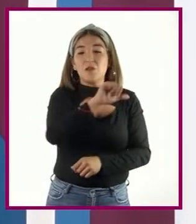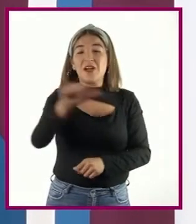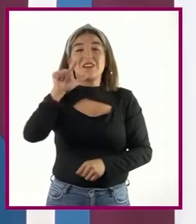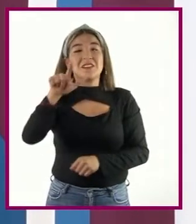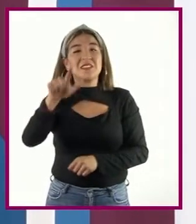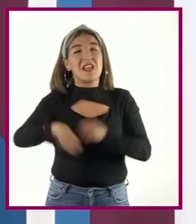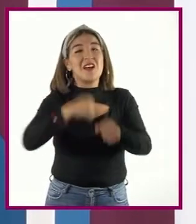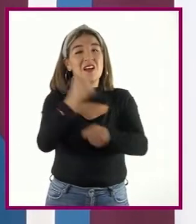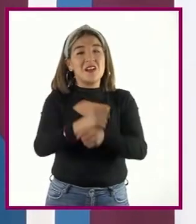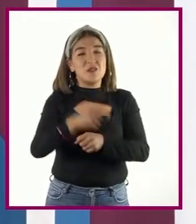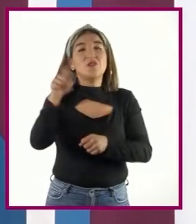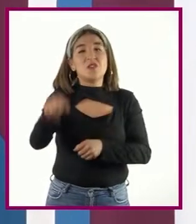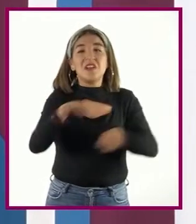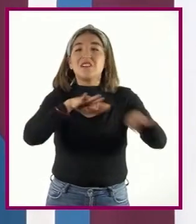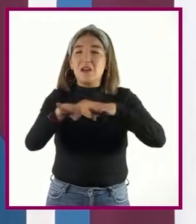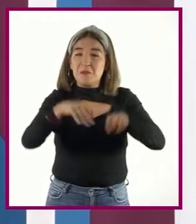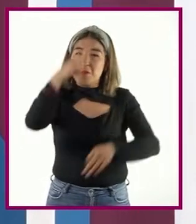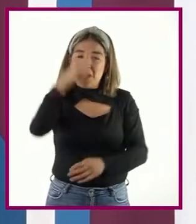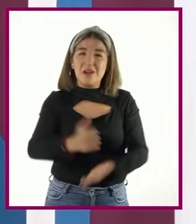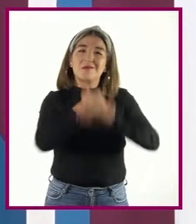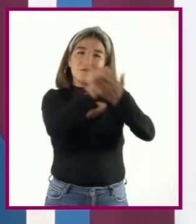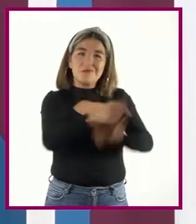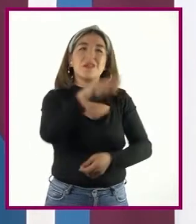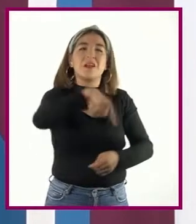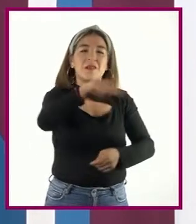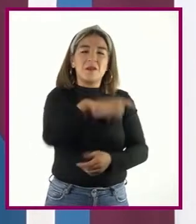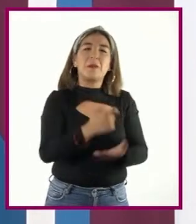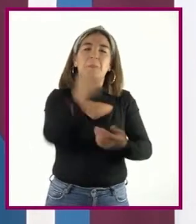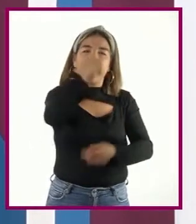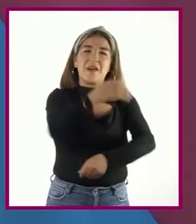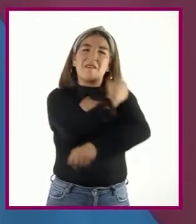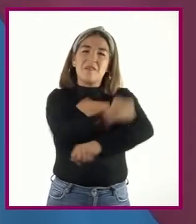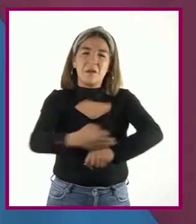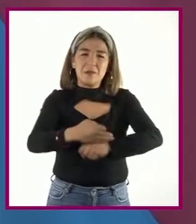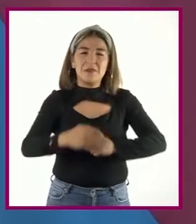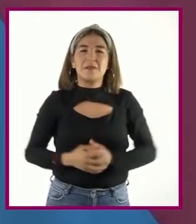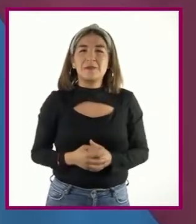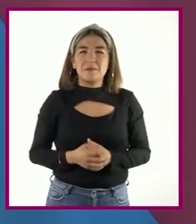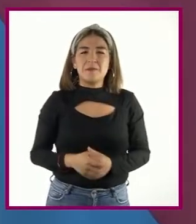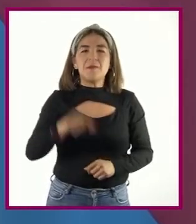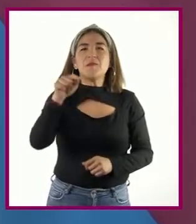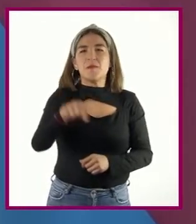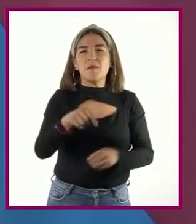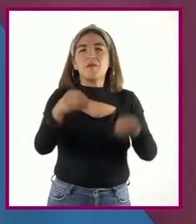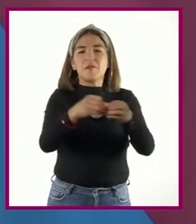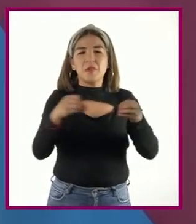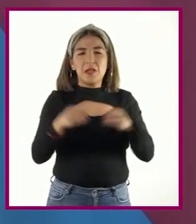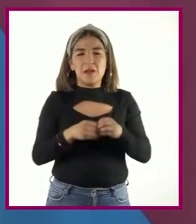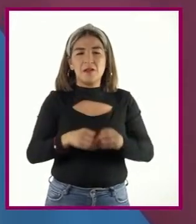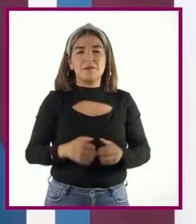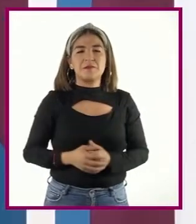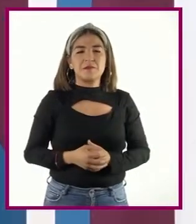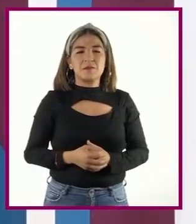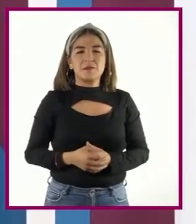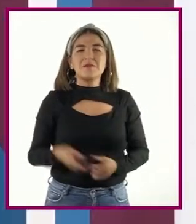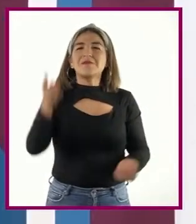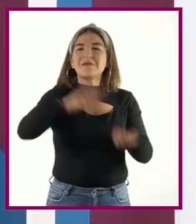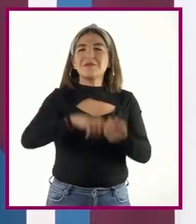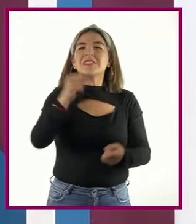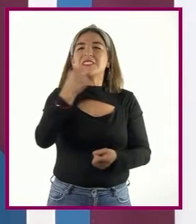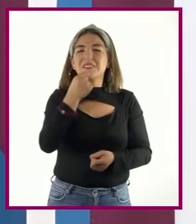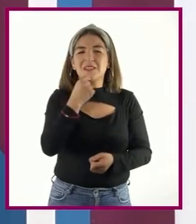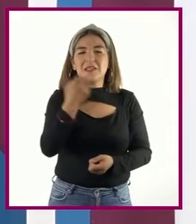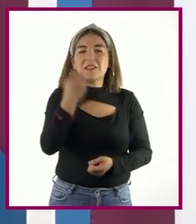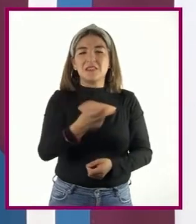años que trabajan para ayudar económicamente a sus familias. La organización Save the Children nos reporta